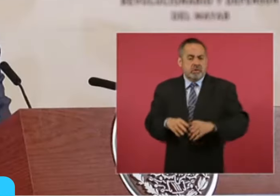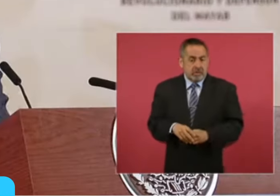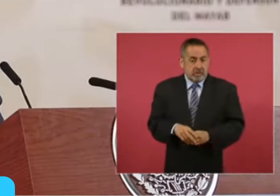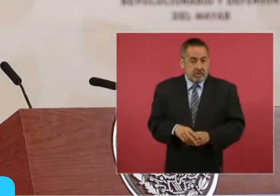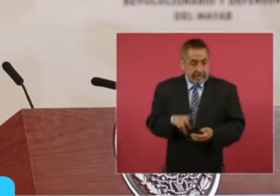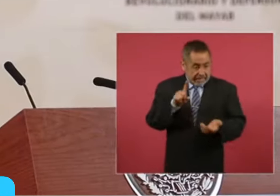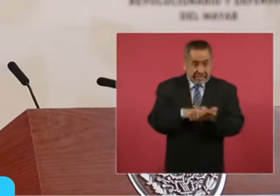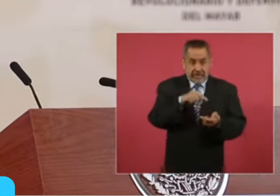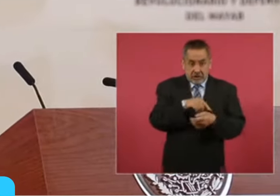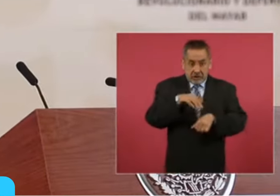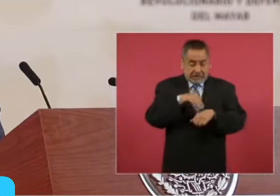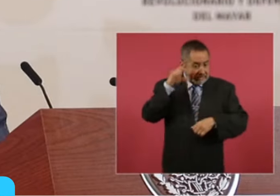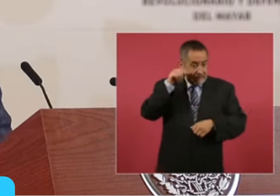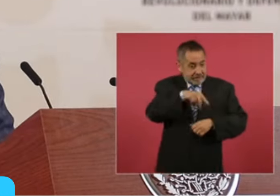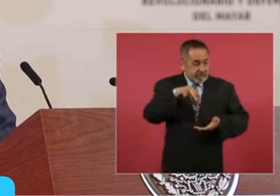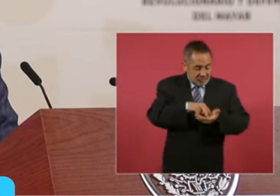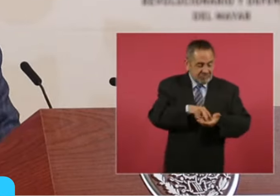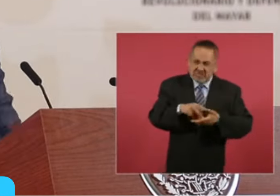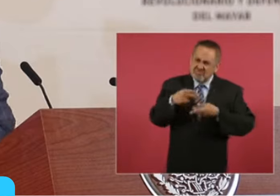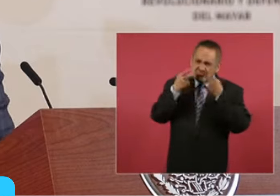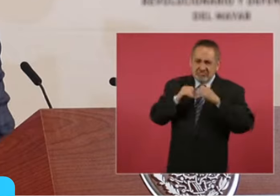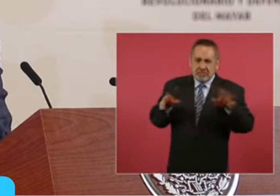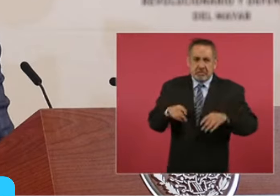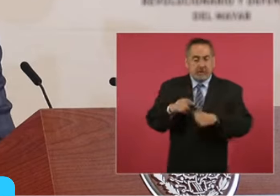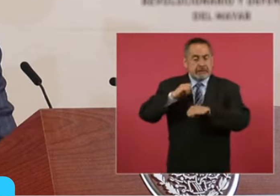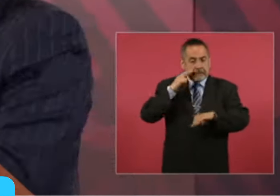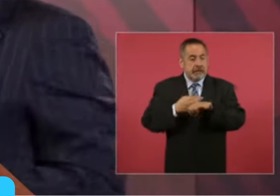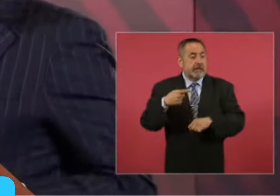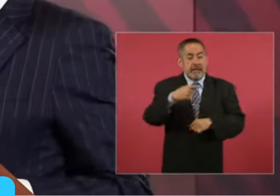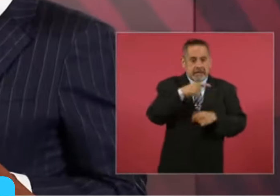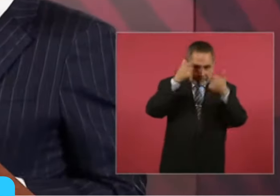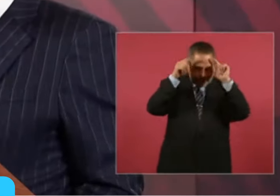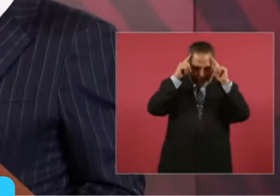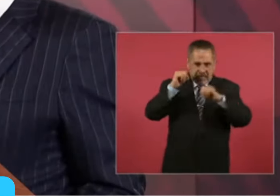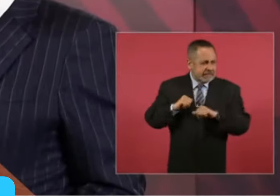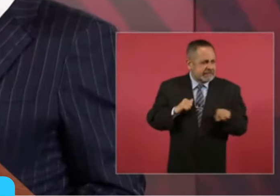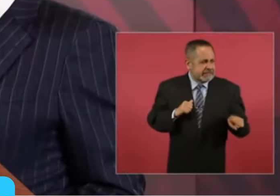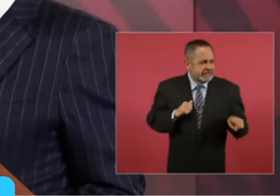Estando ahí en el campamento, que estaba a cargo de la Secretaría de Marina,